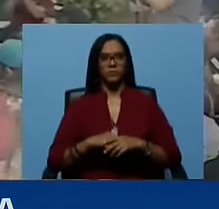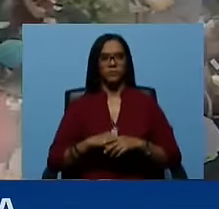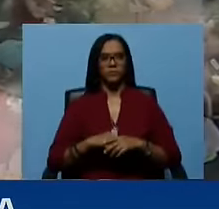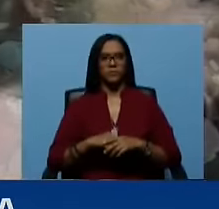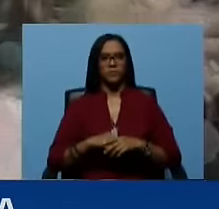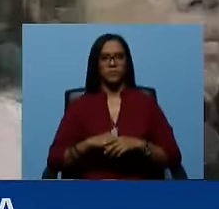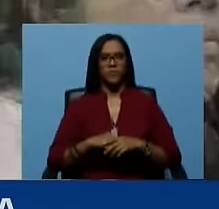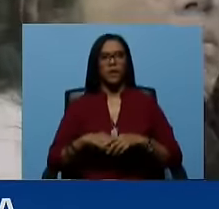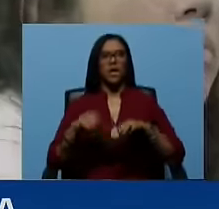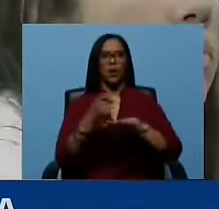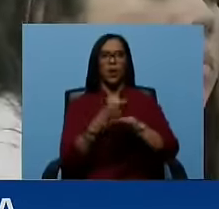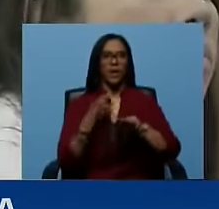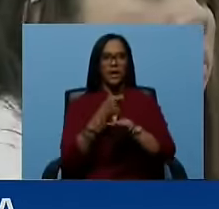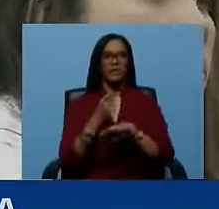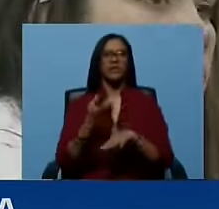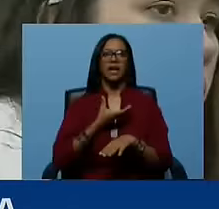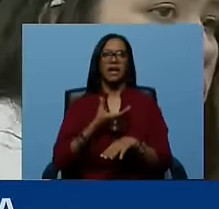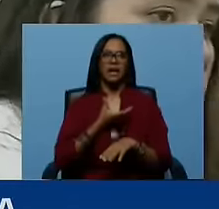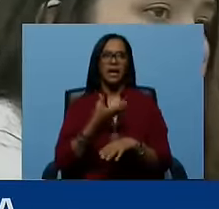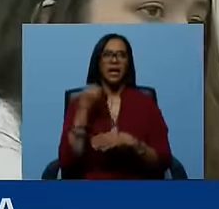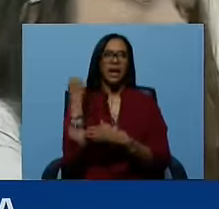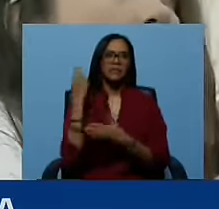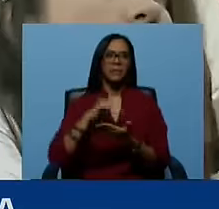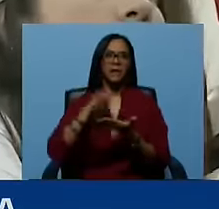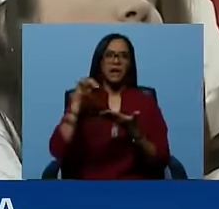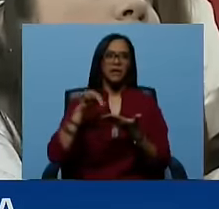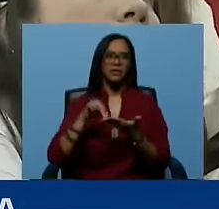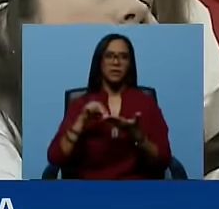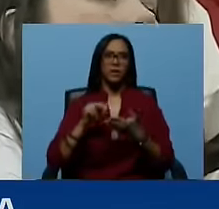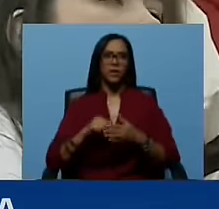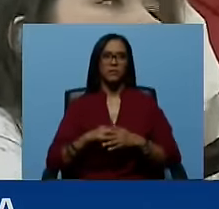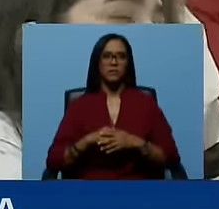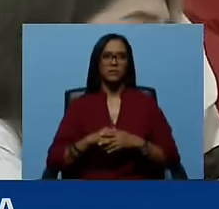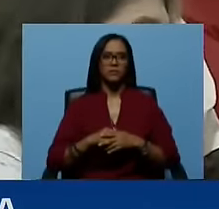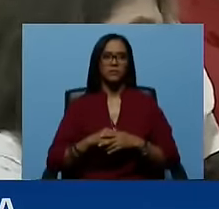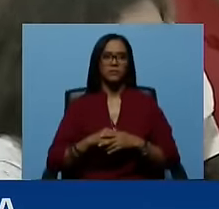En gobernaciones, alcaldías, Asamblea Nacional,